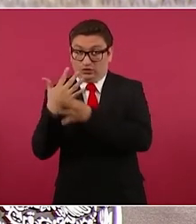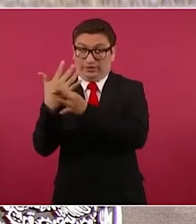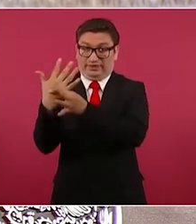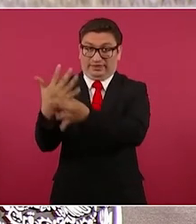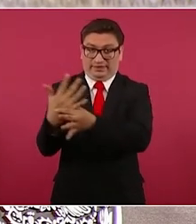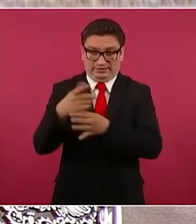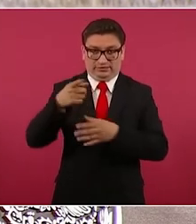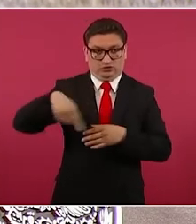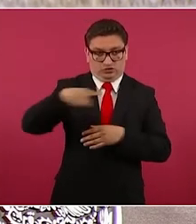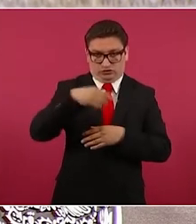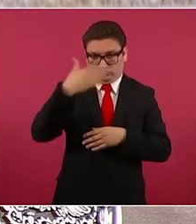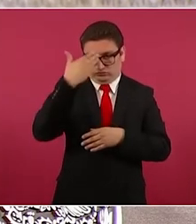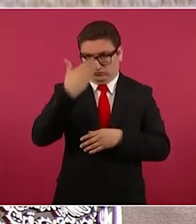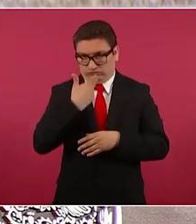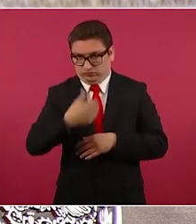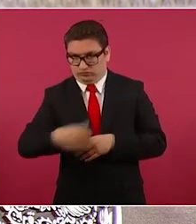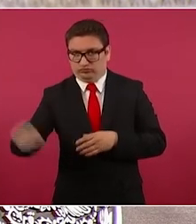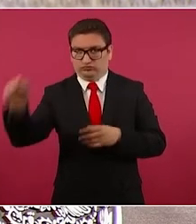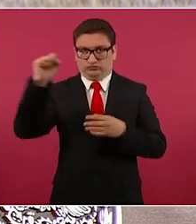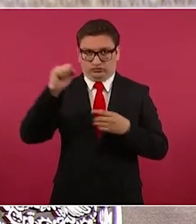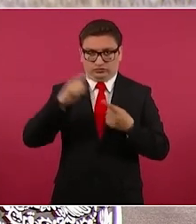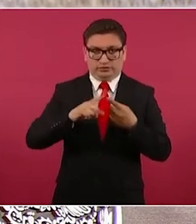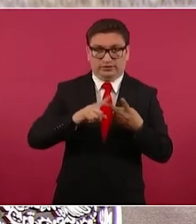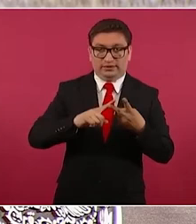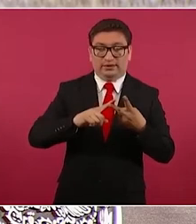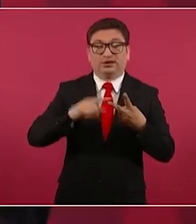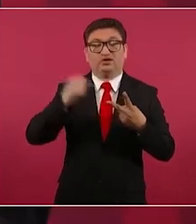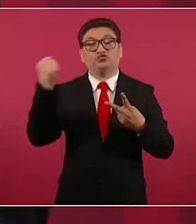virtud y fortuna,